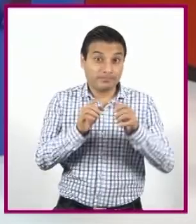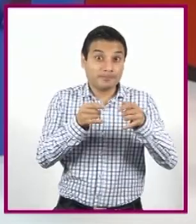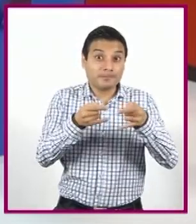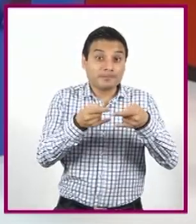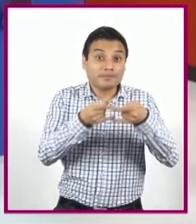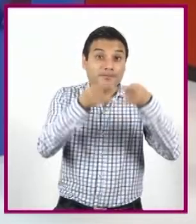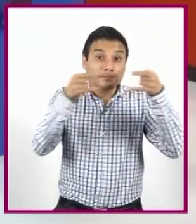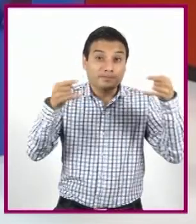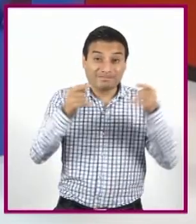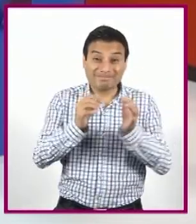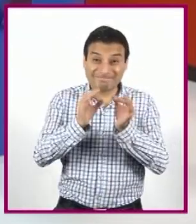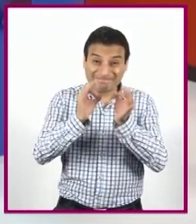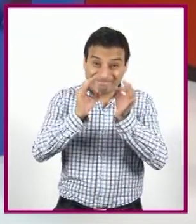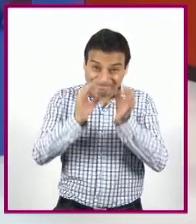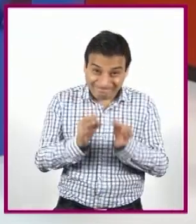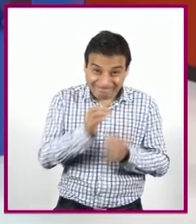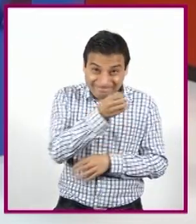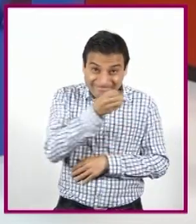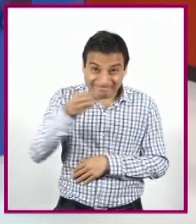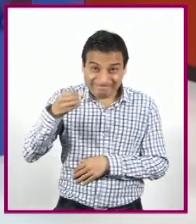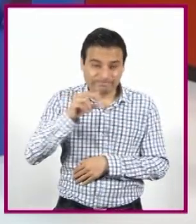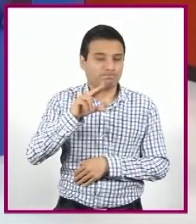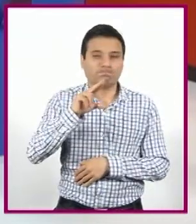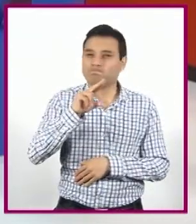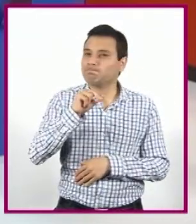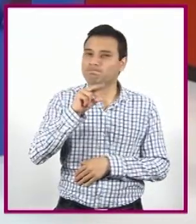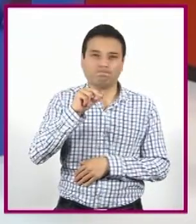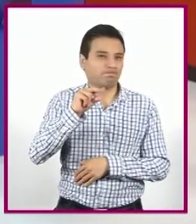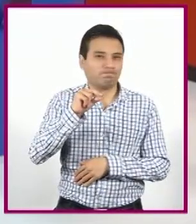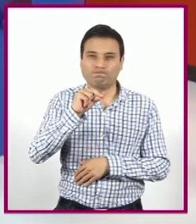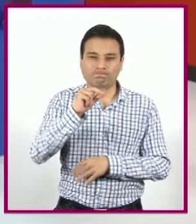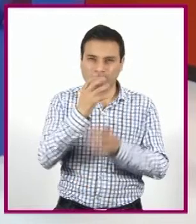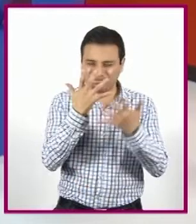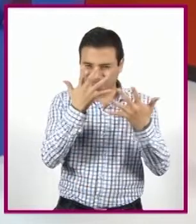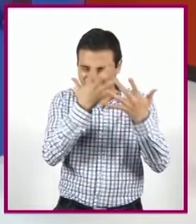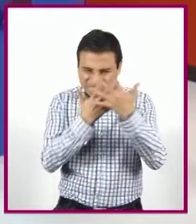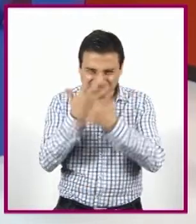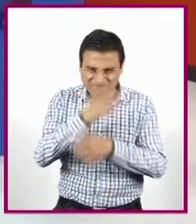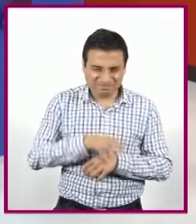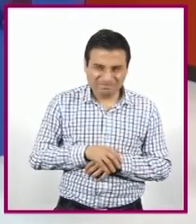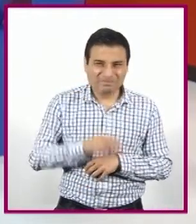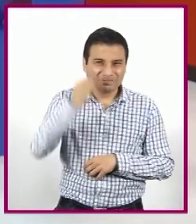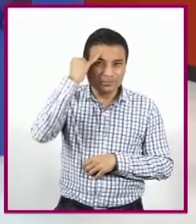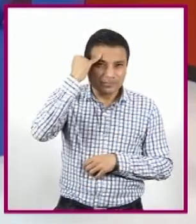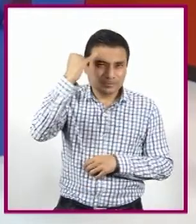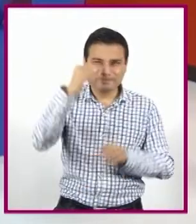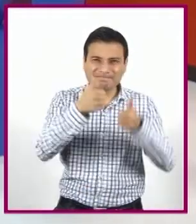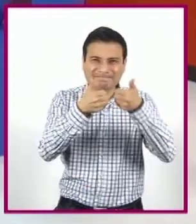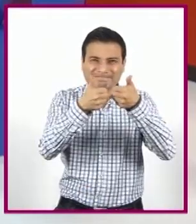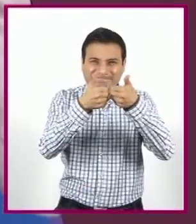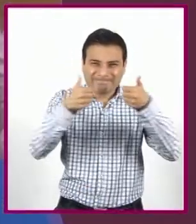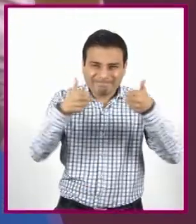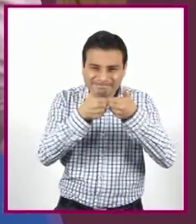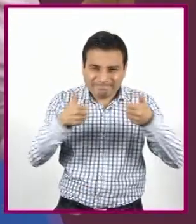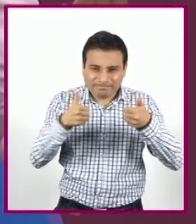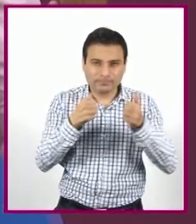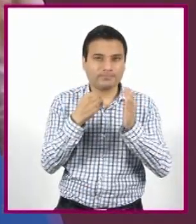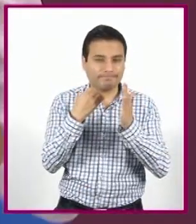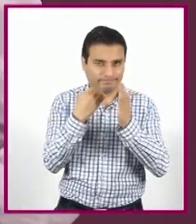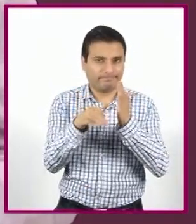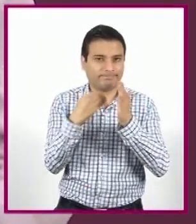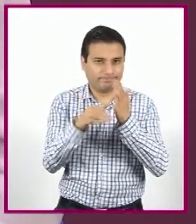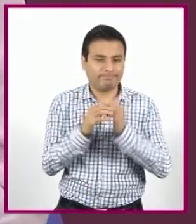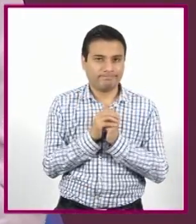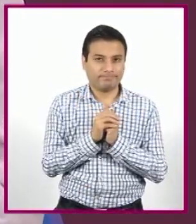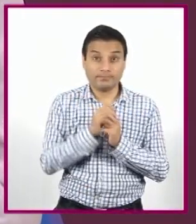está adecuadamente organizado, pues no es claro dónde acaba una idea y empieza la anterior.